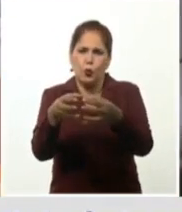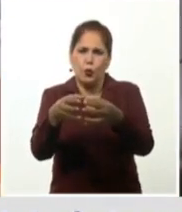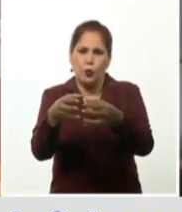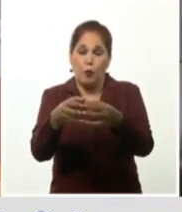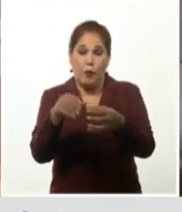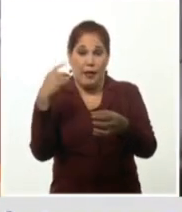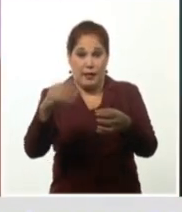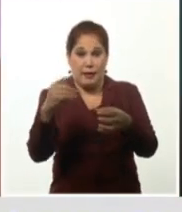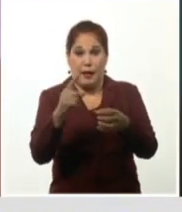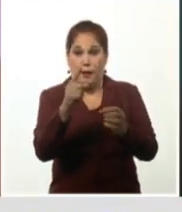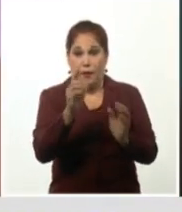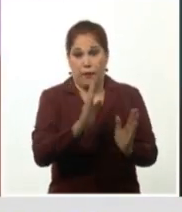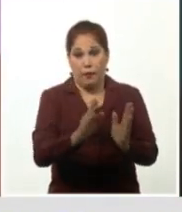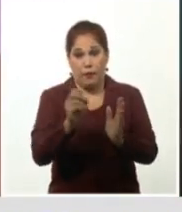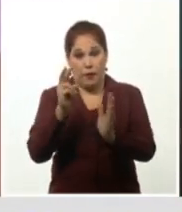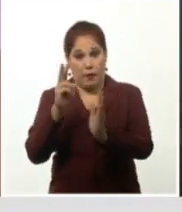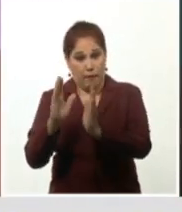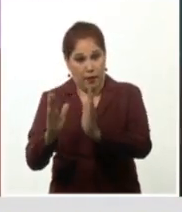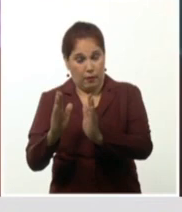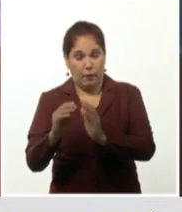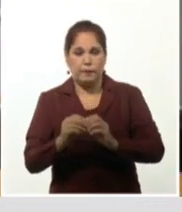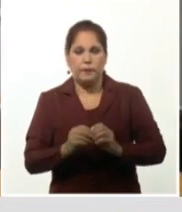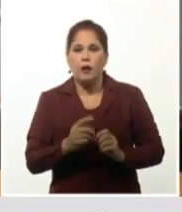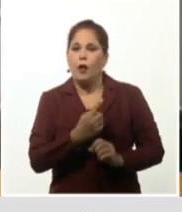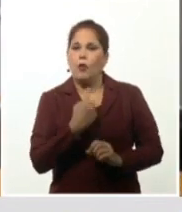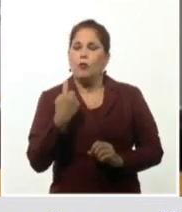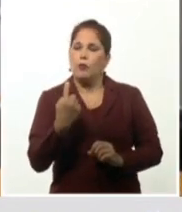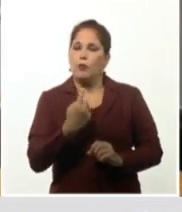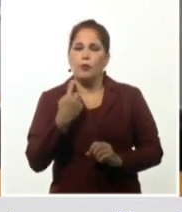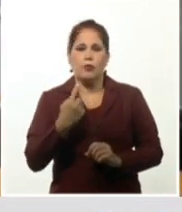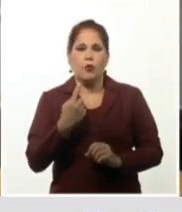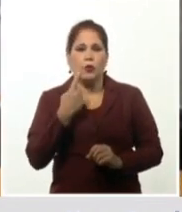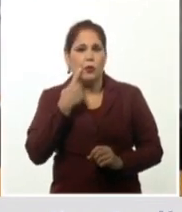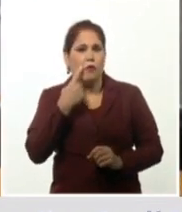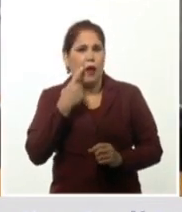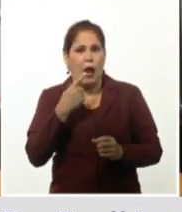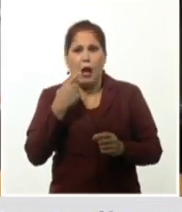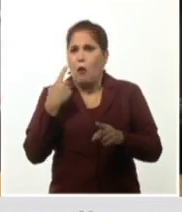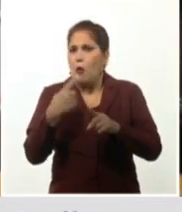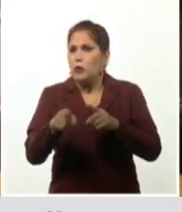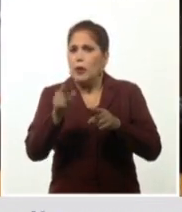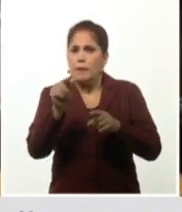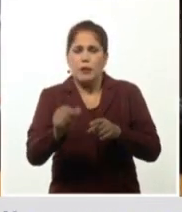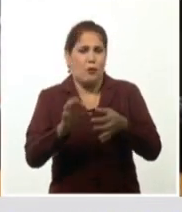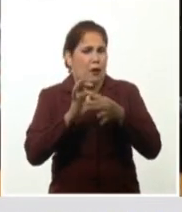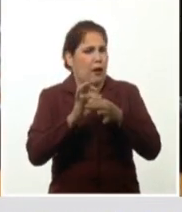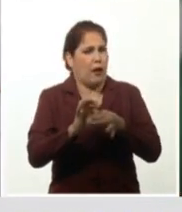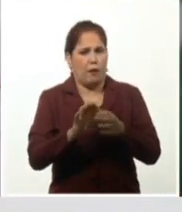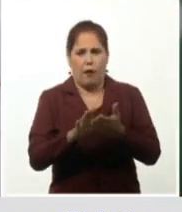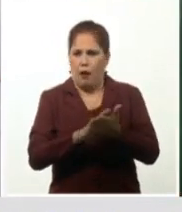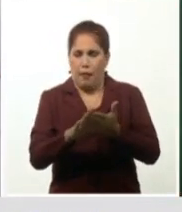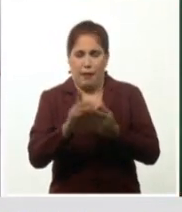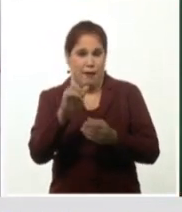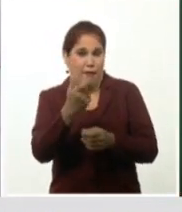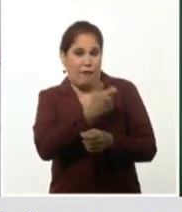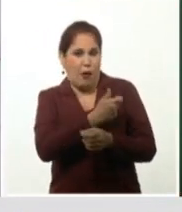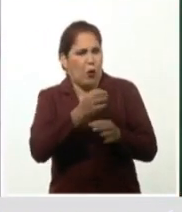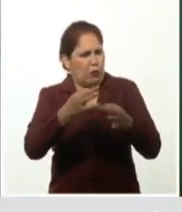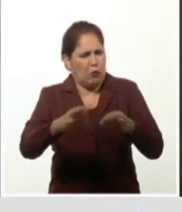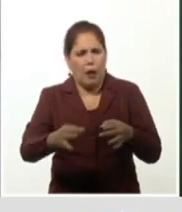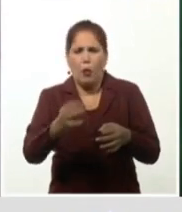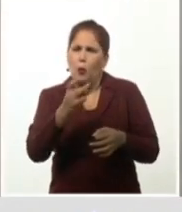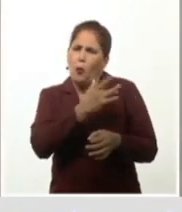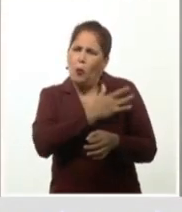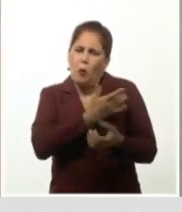ensayos fase 1 o 2, por ejemplo, nosotros no encontramos ningún evento adverso grave. Son eventos de